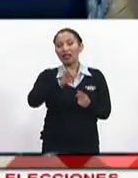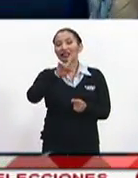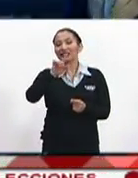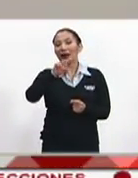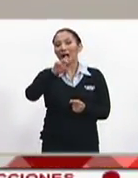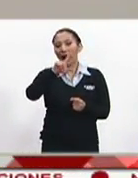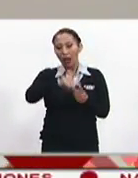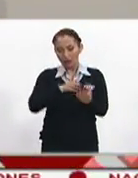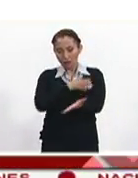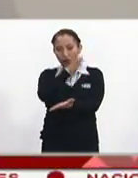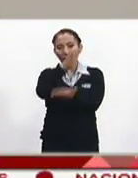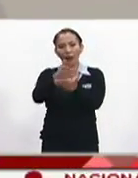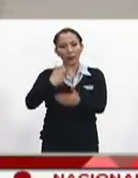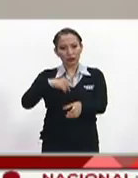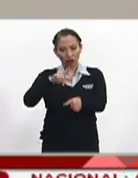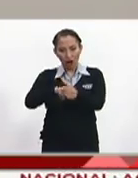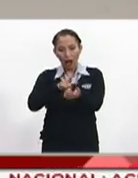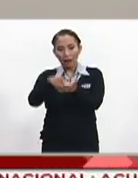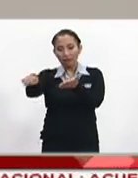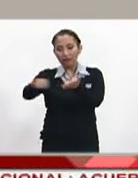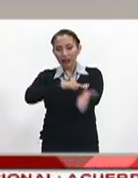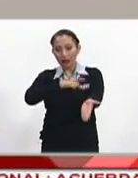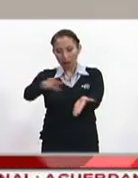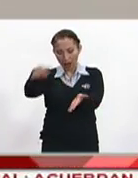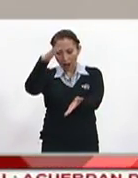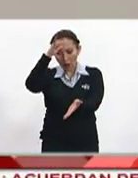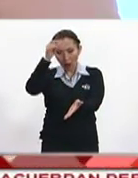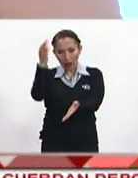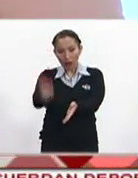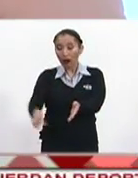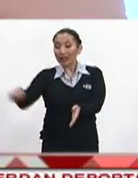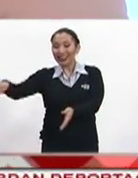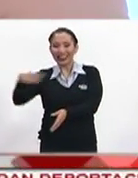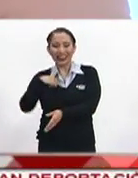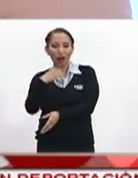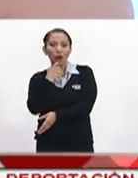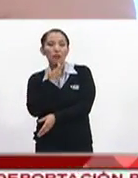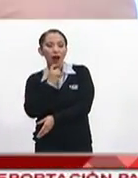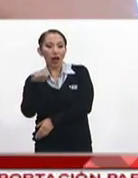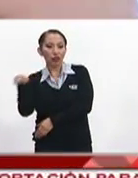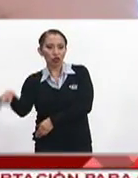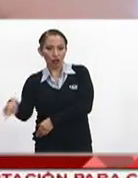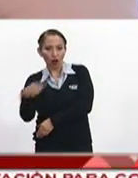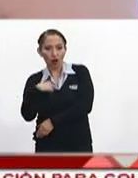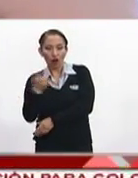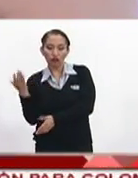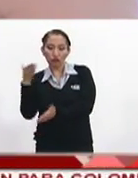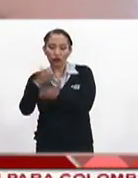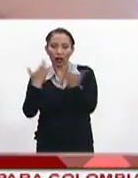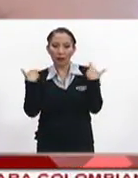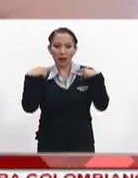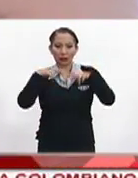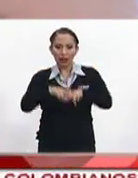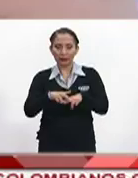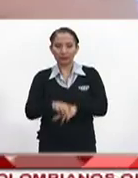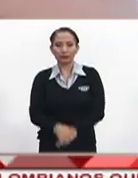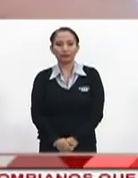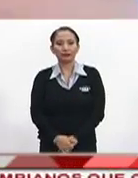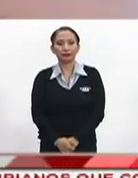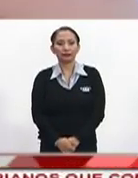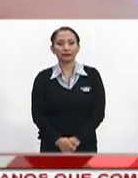Margarita Zavala acudieron personalmente a firmar este documento, mientras que por parte de Andrés Manuel López Obrador acudió un